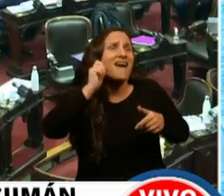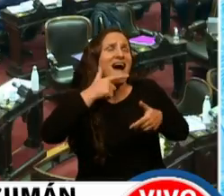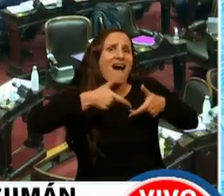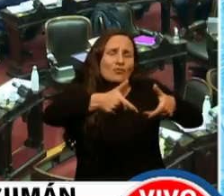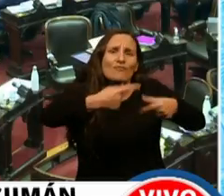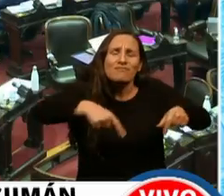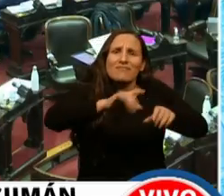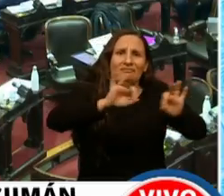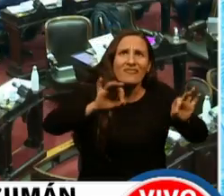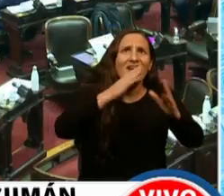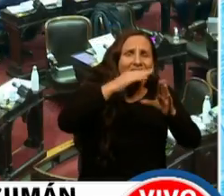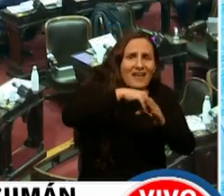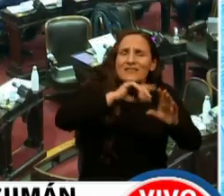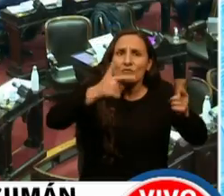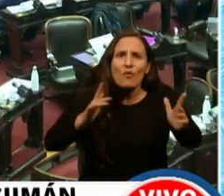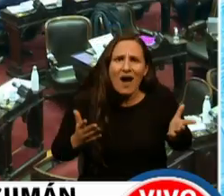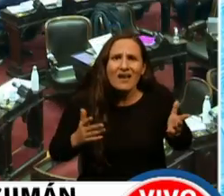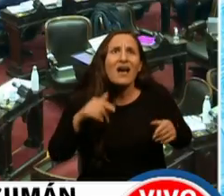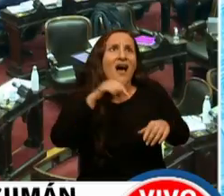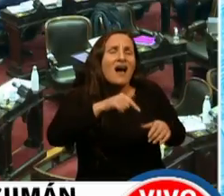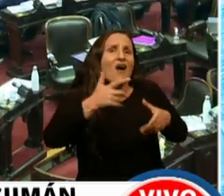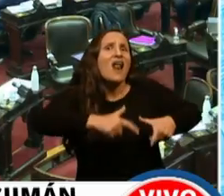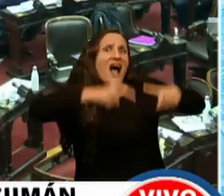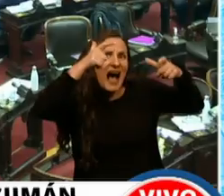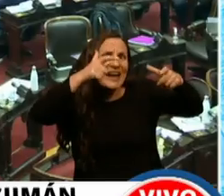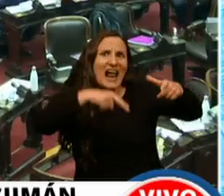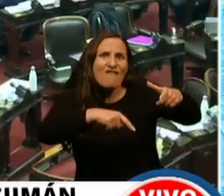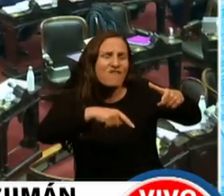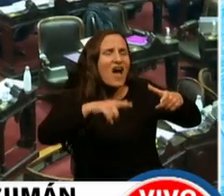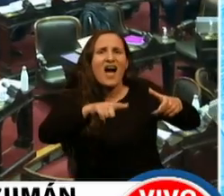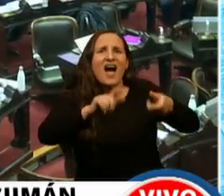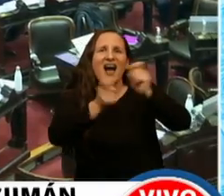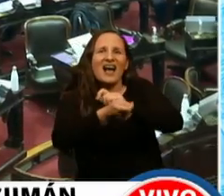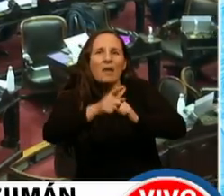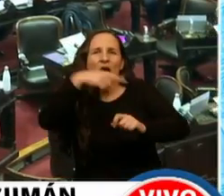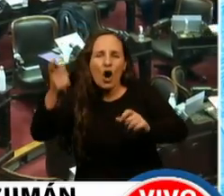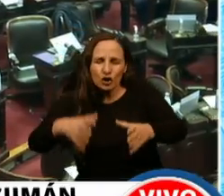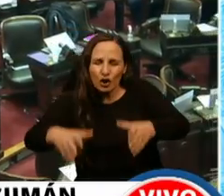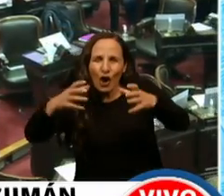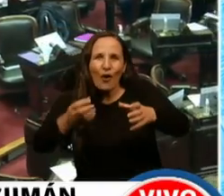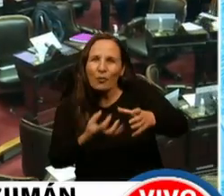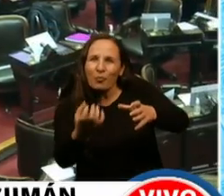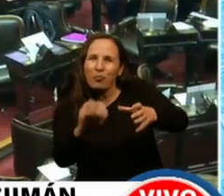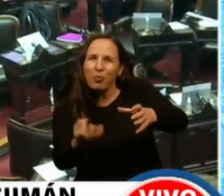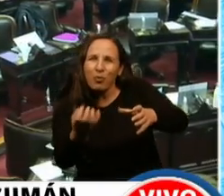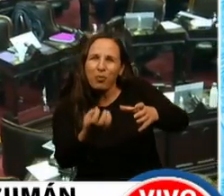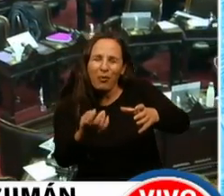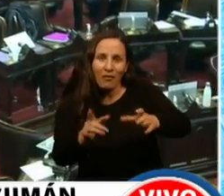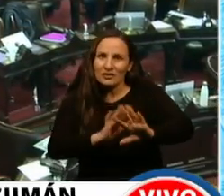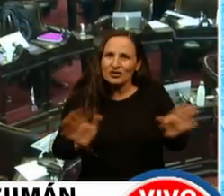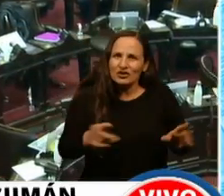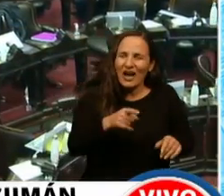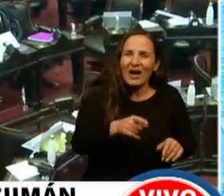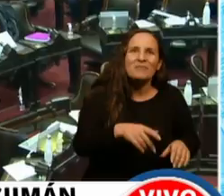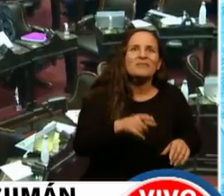que hoy están desplazando la garrafa sé por qué el presidente por braseros han puesto muchas familias con